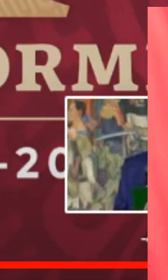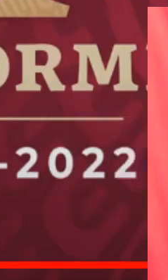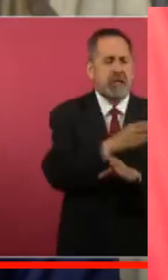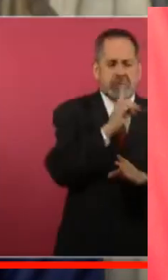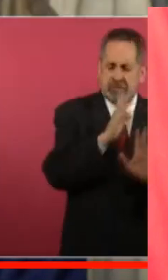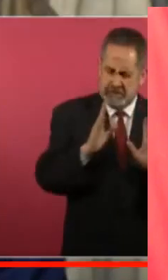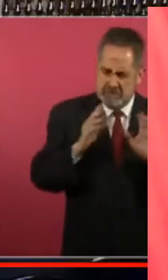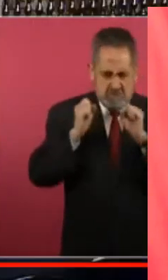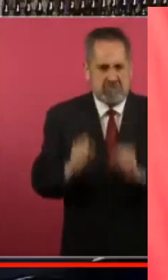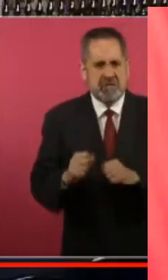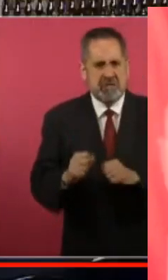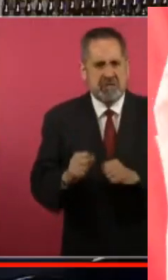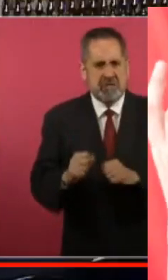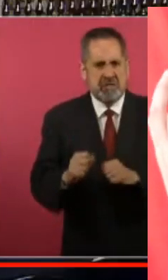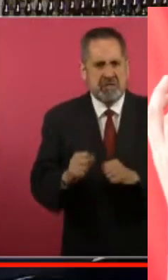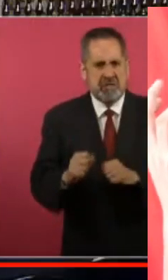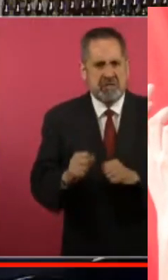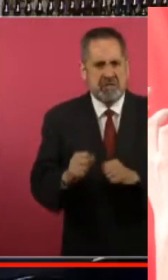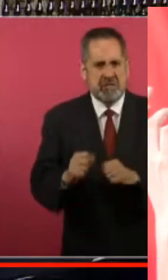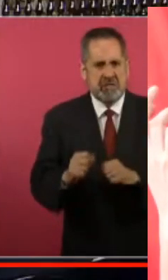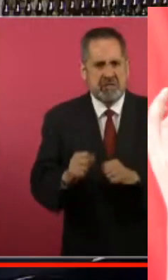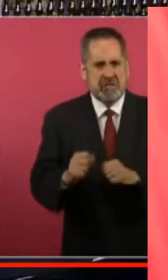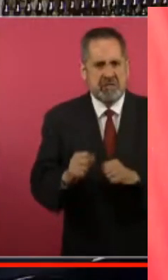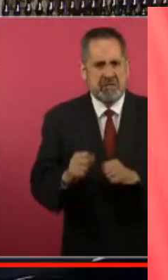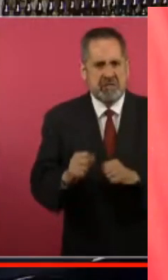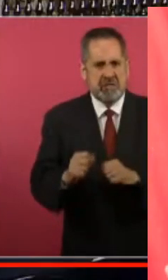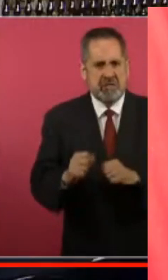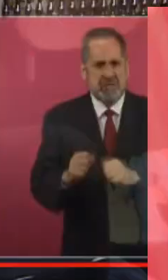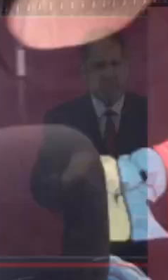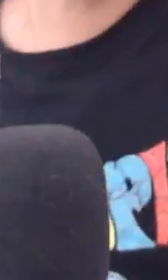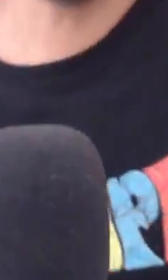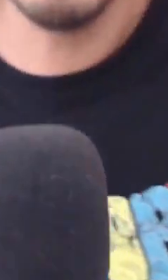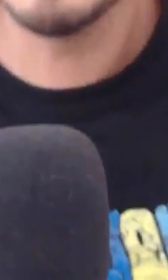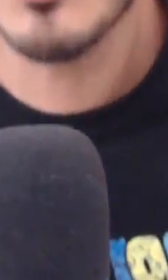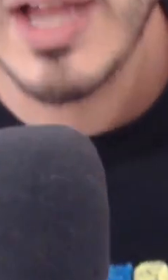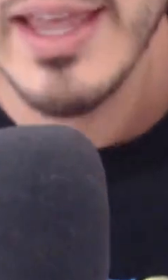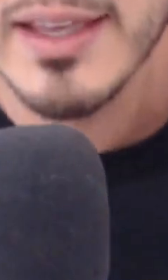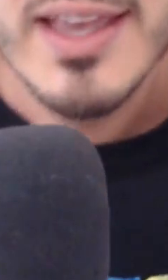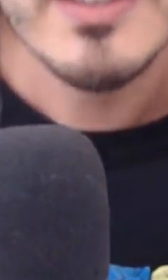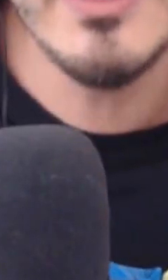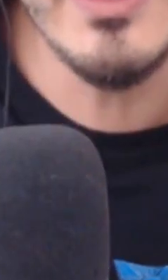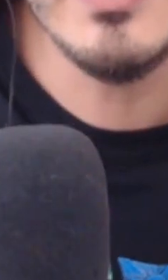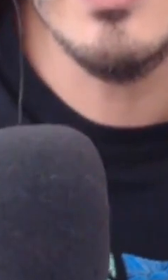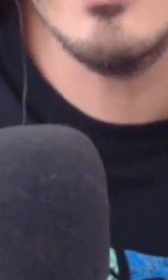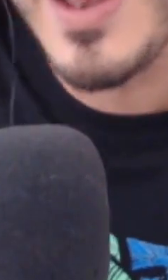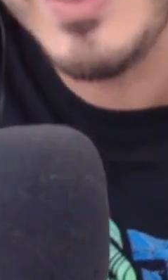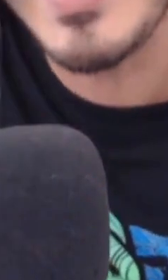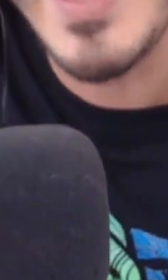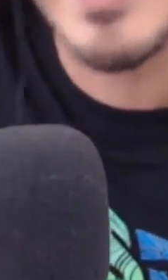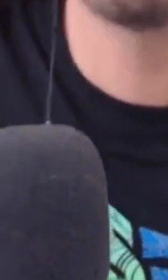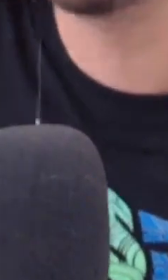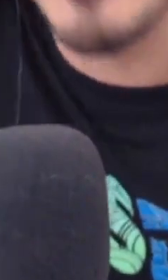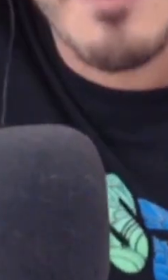que se siente bien, compas. Compatriota, de eso hablaré. Si ves esto en Facebook, deja tu like. Si ya le